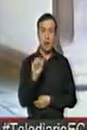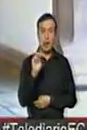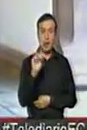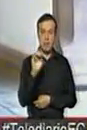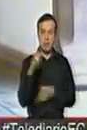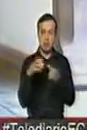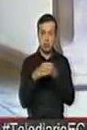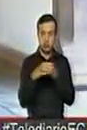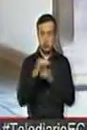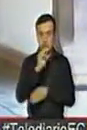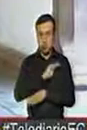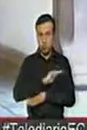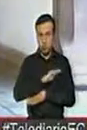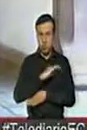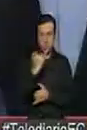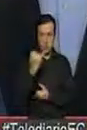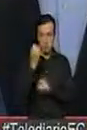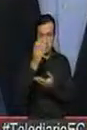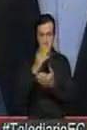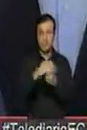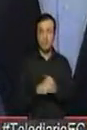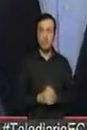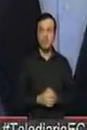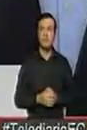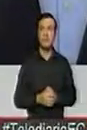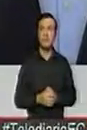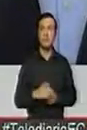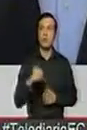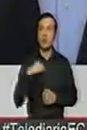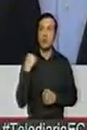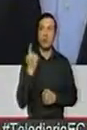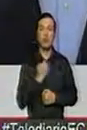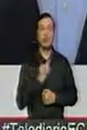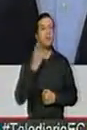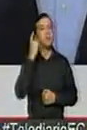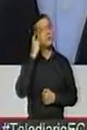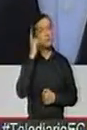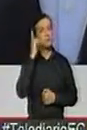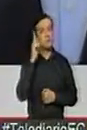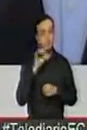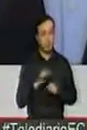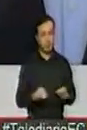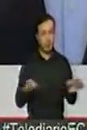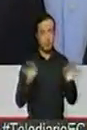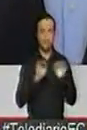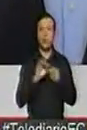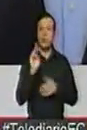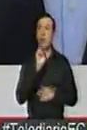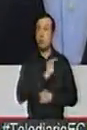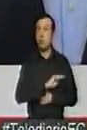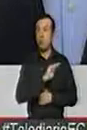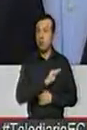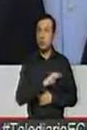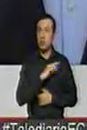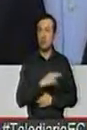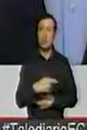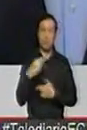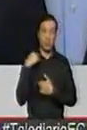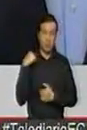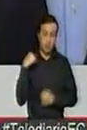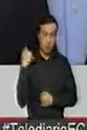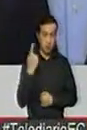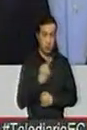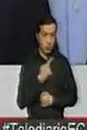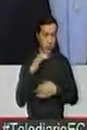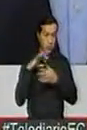Delgado, a continuación. Hemos considerado nosotros la importancia, al ser los municipios quienes estamos también en directa